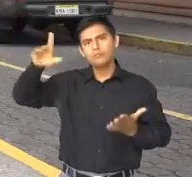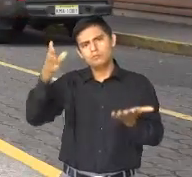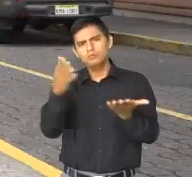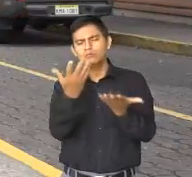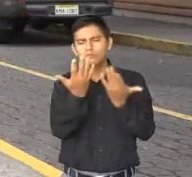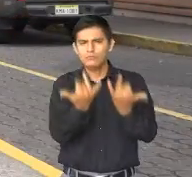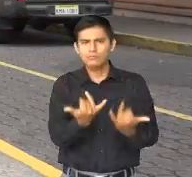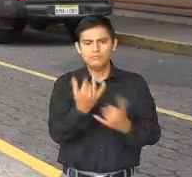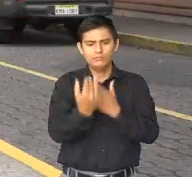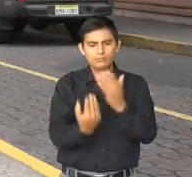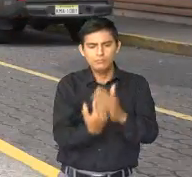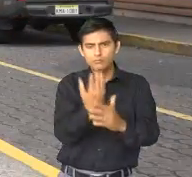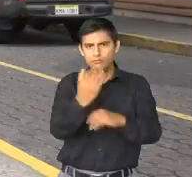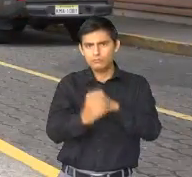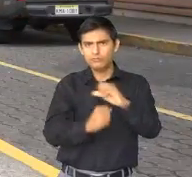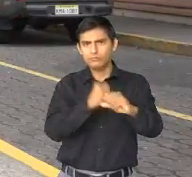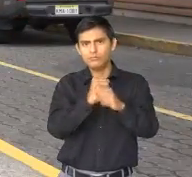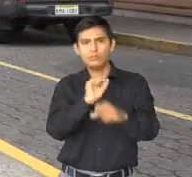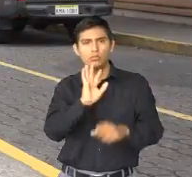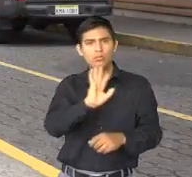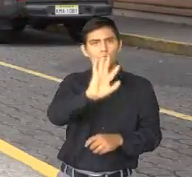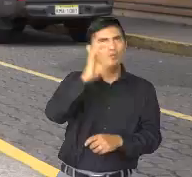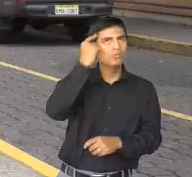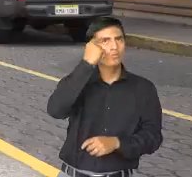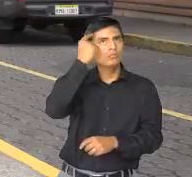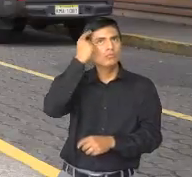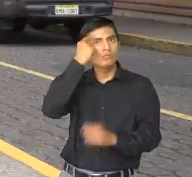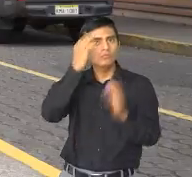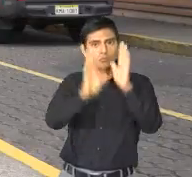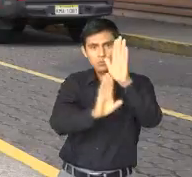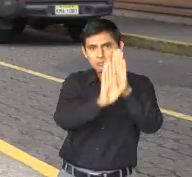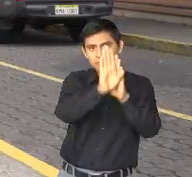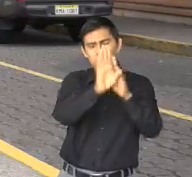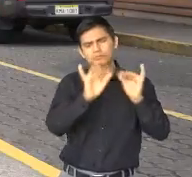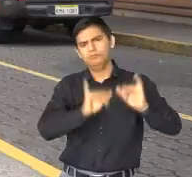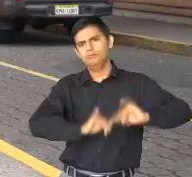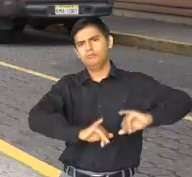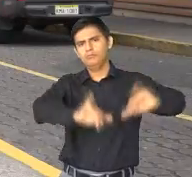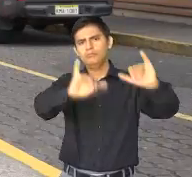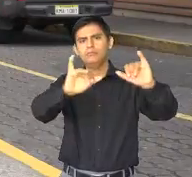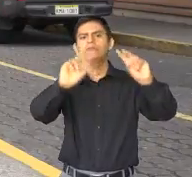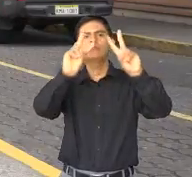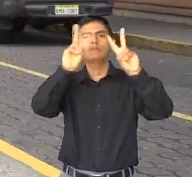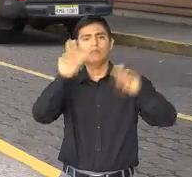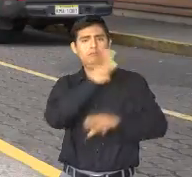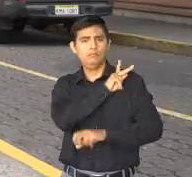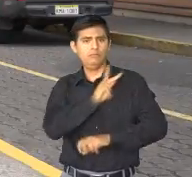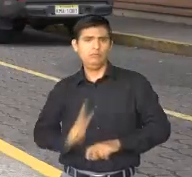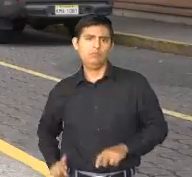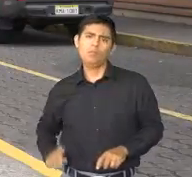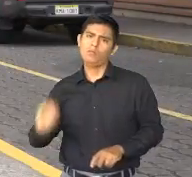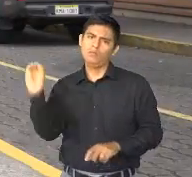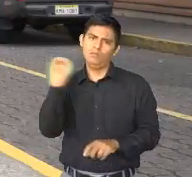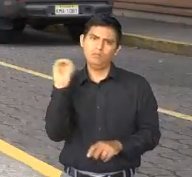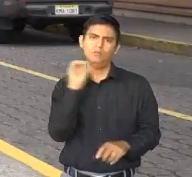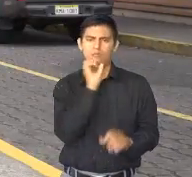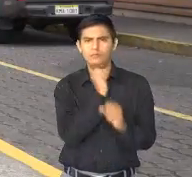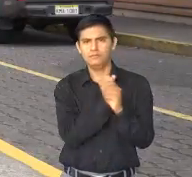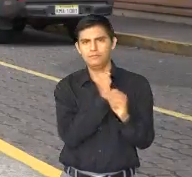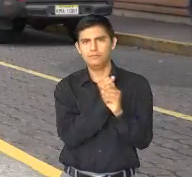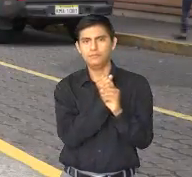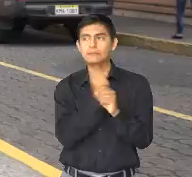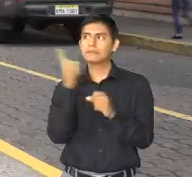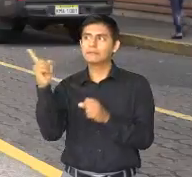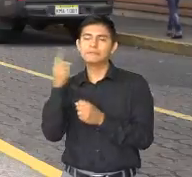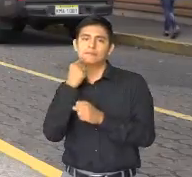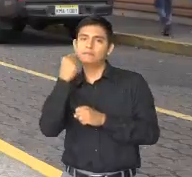este nuevo año sus metas y expectativas se cumplan en el ámbito personal y laboral.